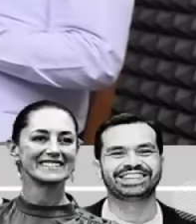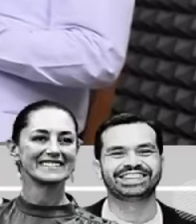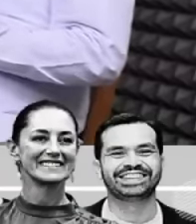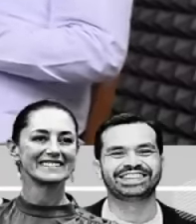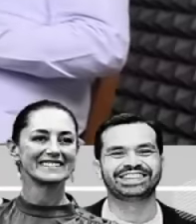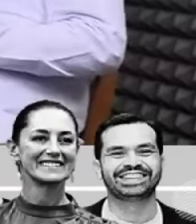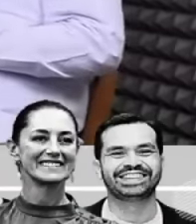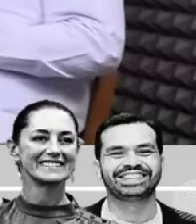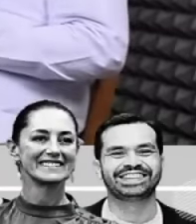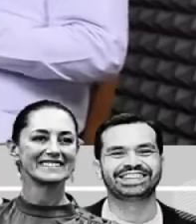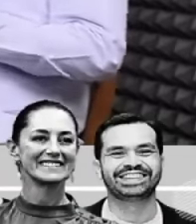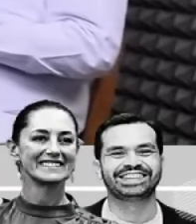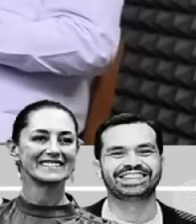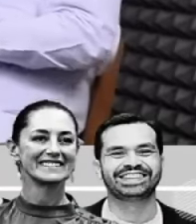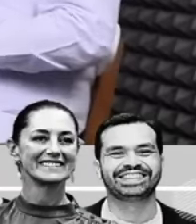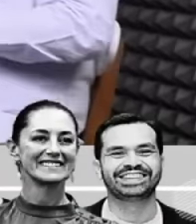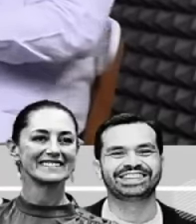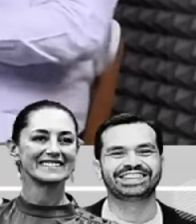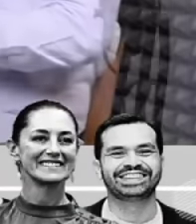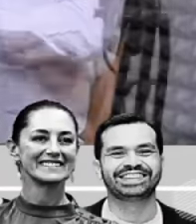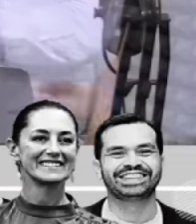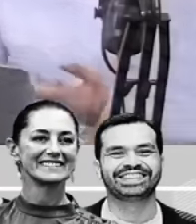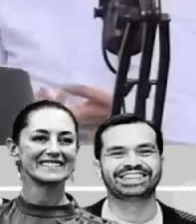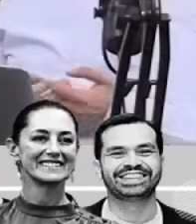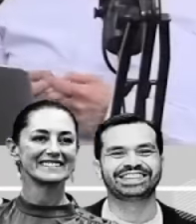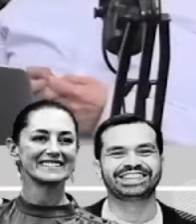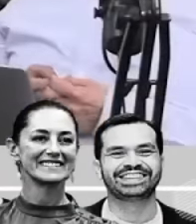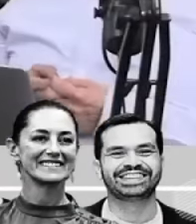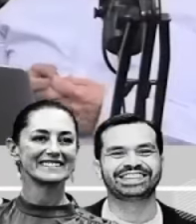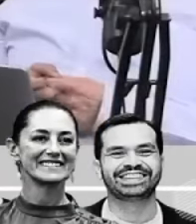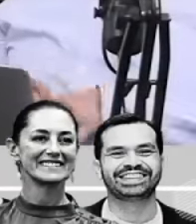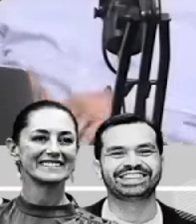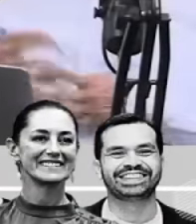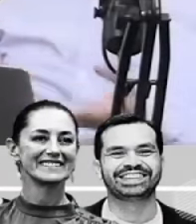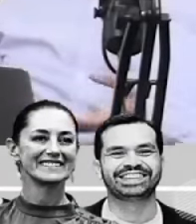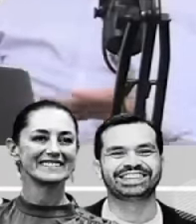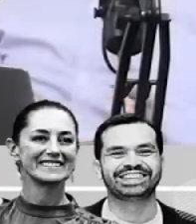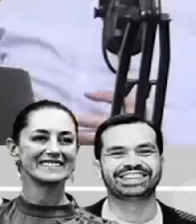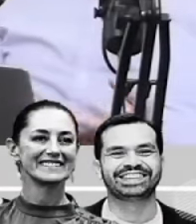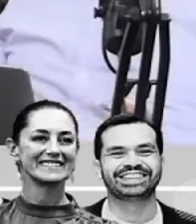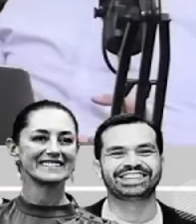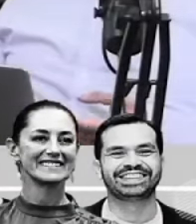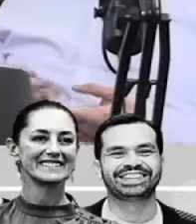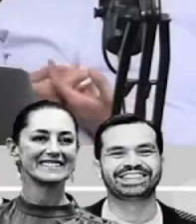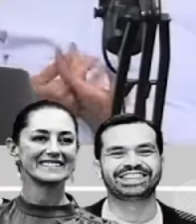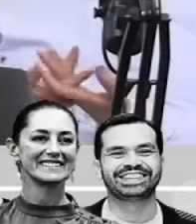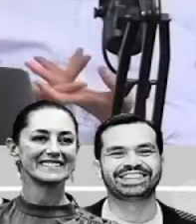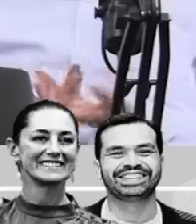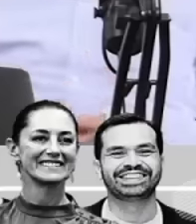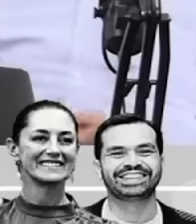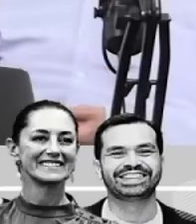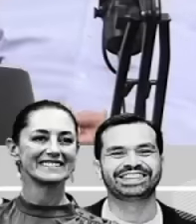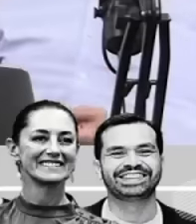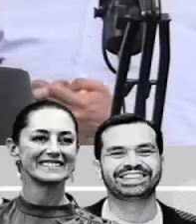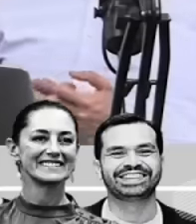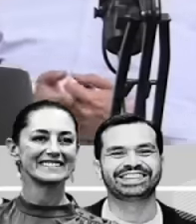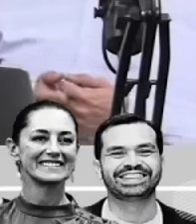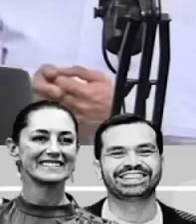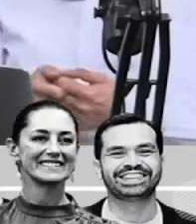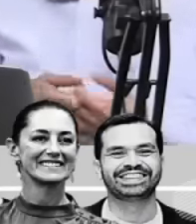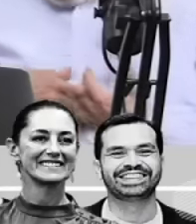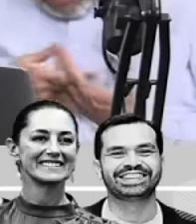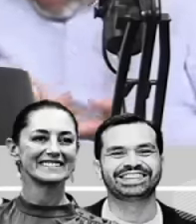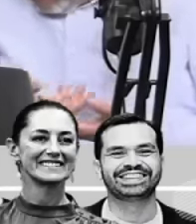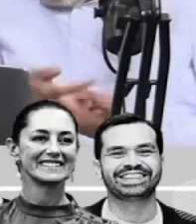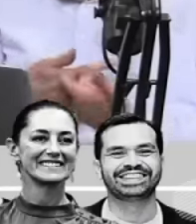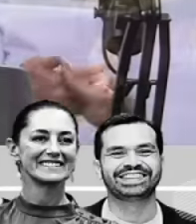lo demanda, sentirse y decirse indígena, lo va a usar. Ella ha usado siempre el tema de su supuesto